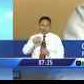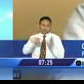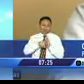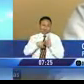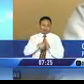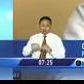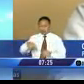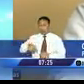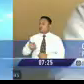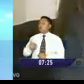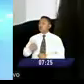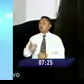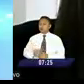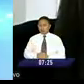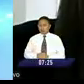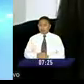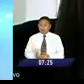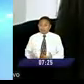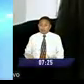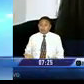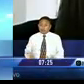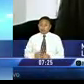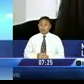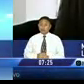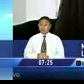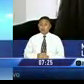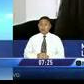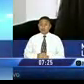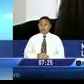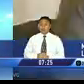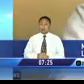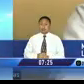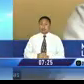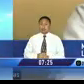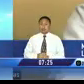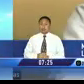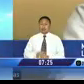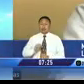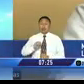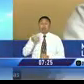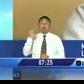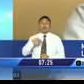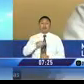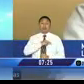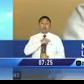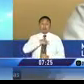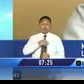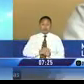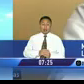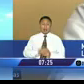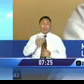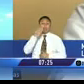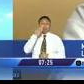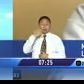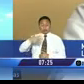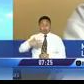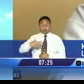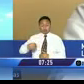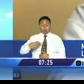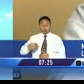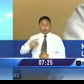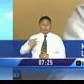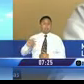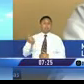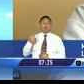la lactancia materna. De tal manera que nosotros preconizamos que la lactancia materna debe ser el